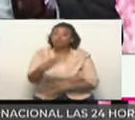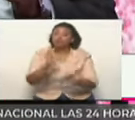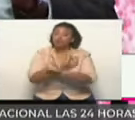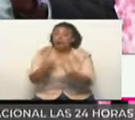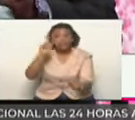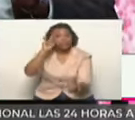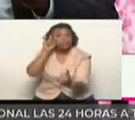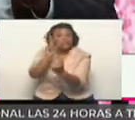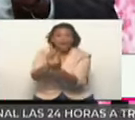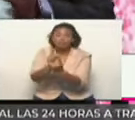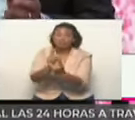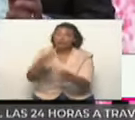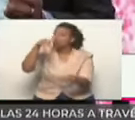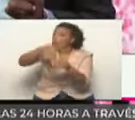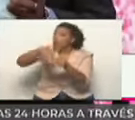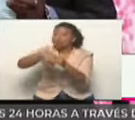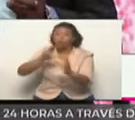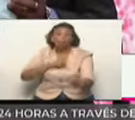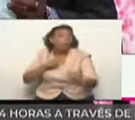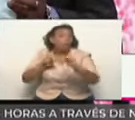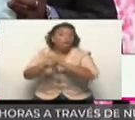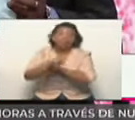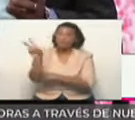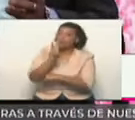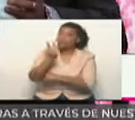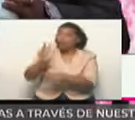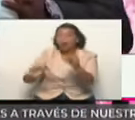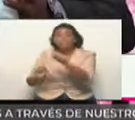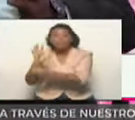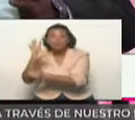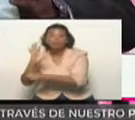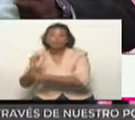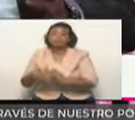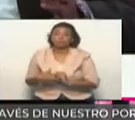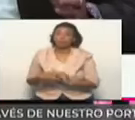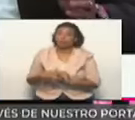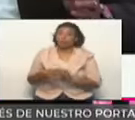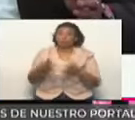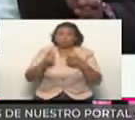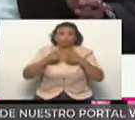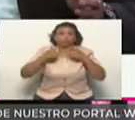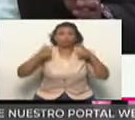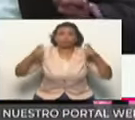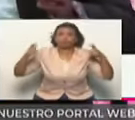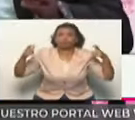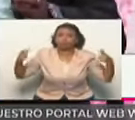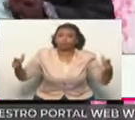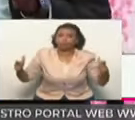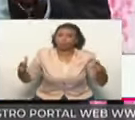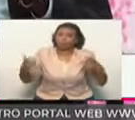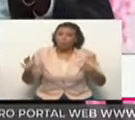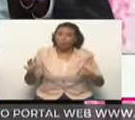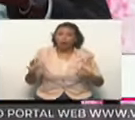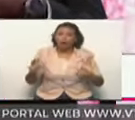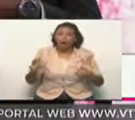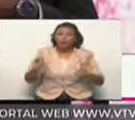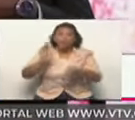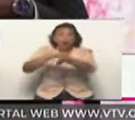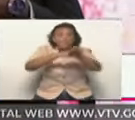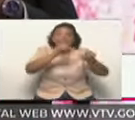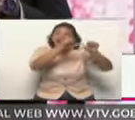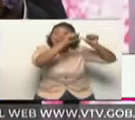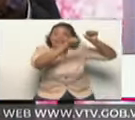directa, no veta Venezuela. Y así se desarrolló. Cuando se iba a anunciar la